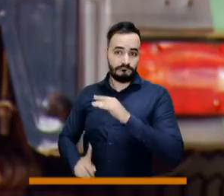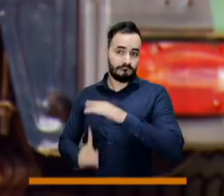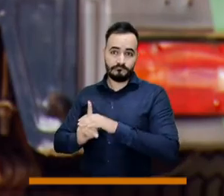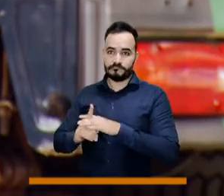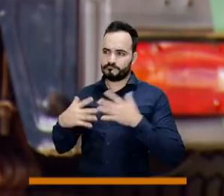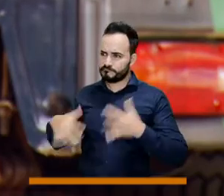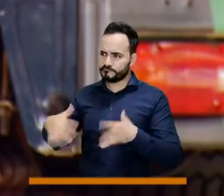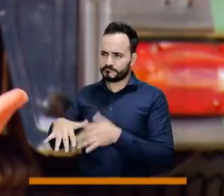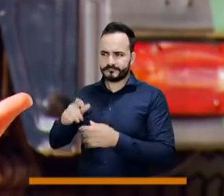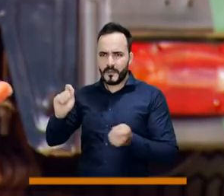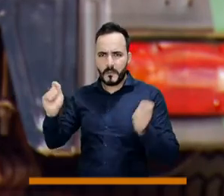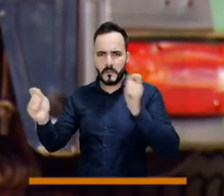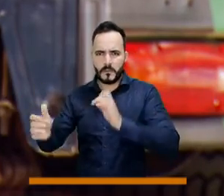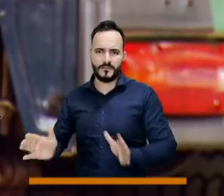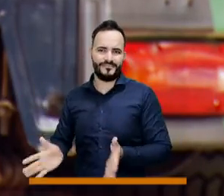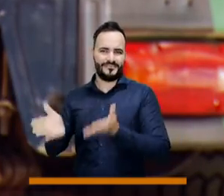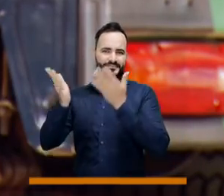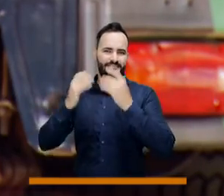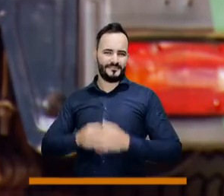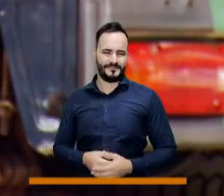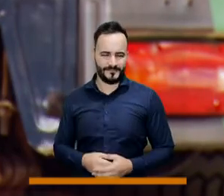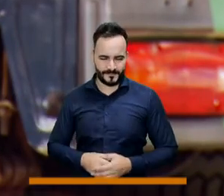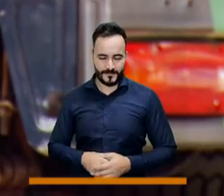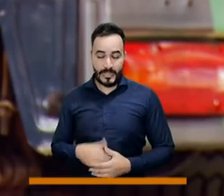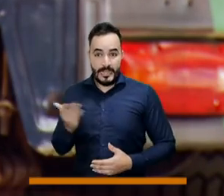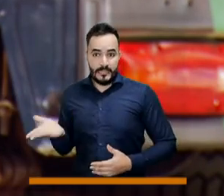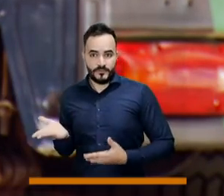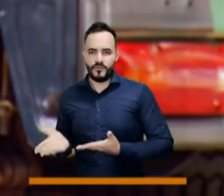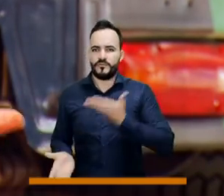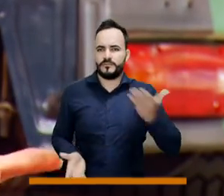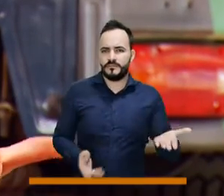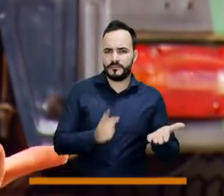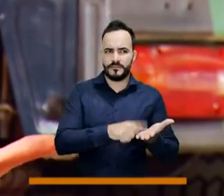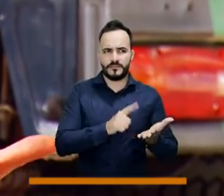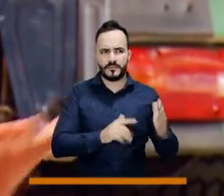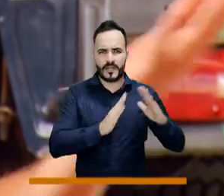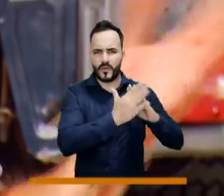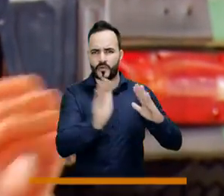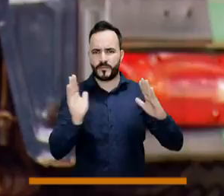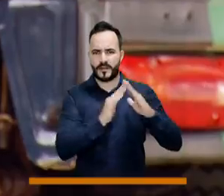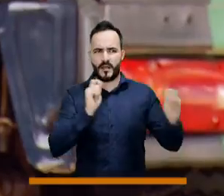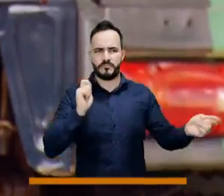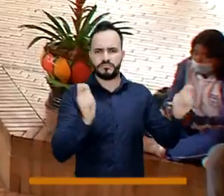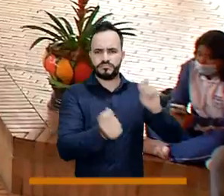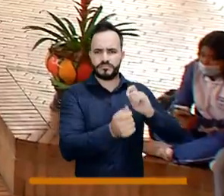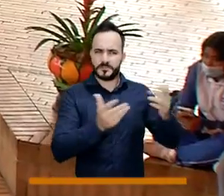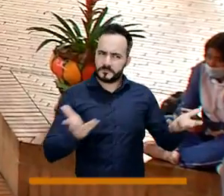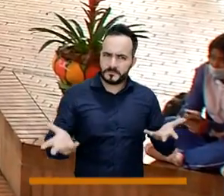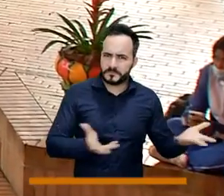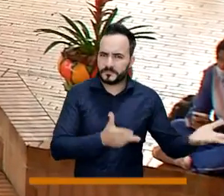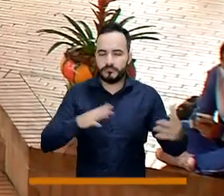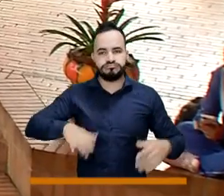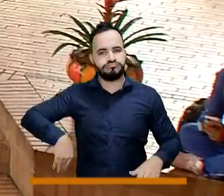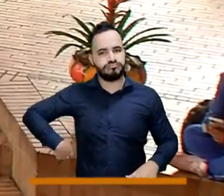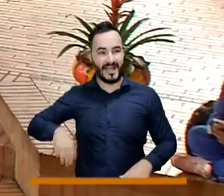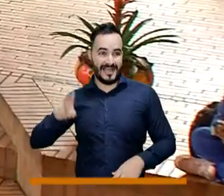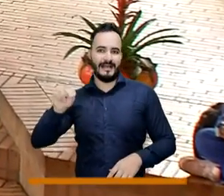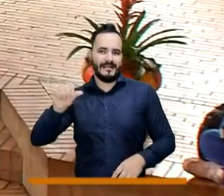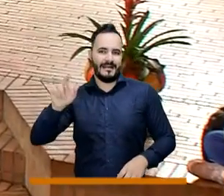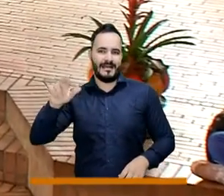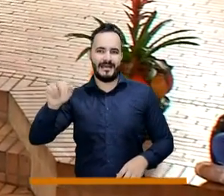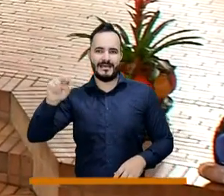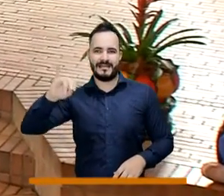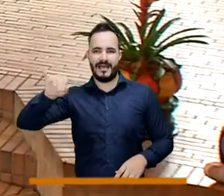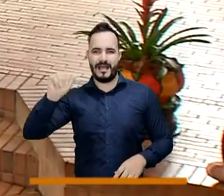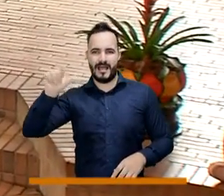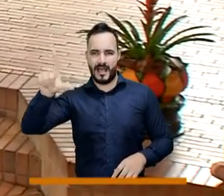mejoramiento integral de barrios. Pero a su contraposición, la renovación urbana está muy quedada y Naranjal es un gran ejemplo de eso. Nosotros tenemos que sacar